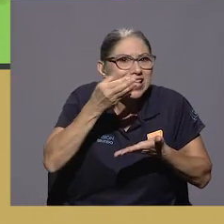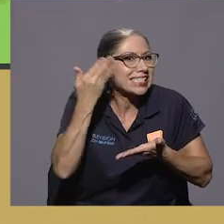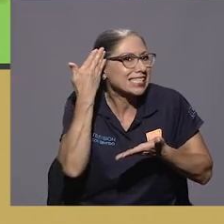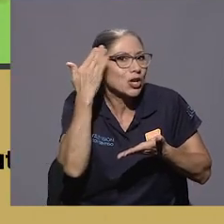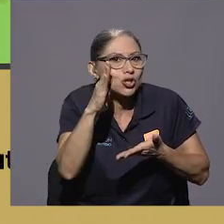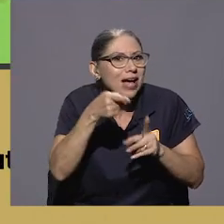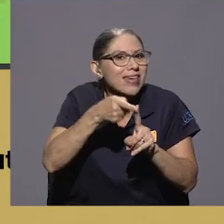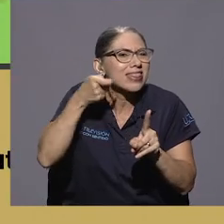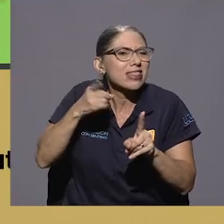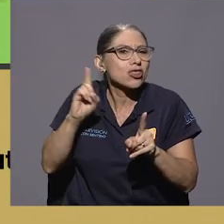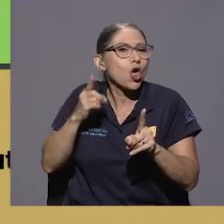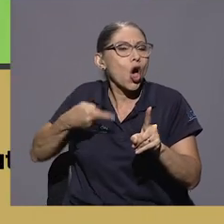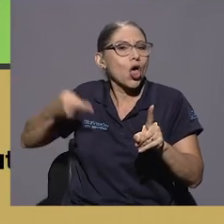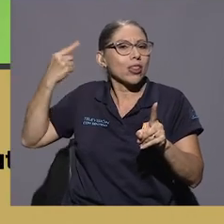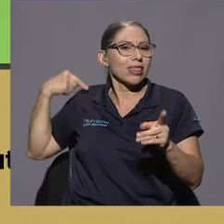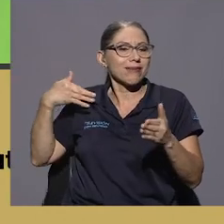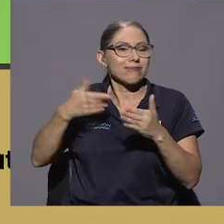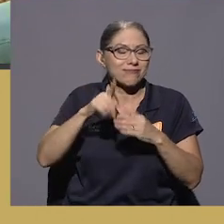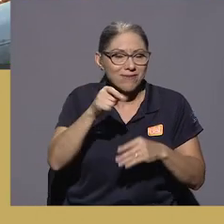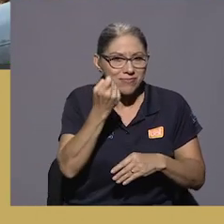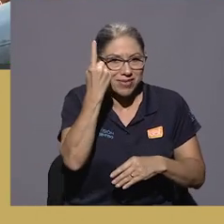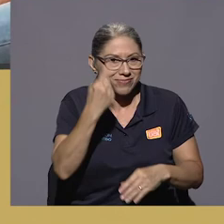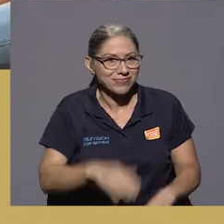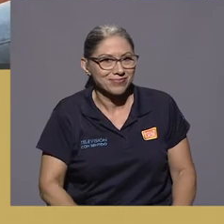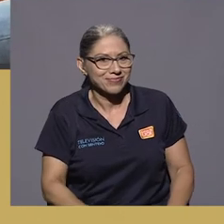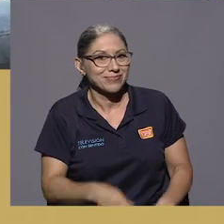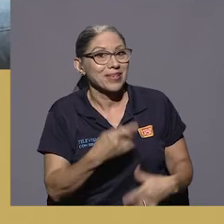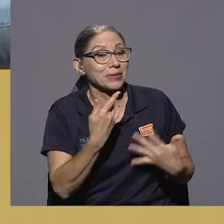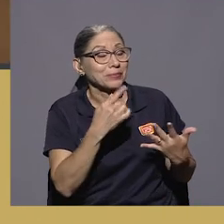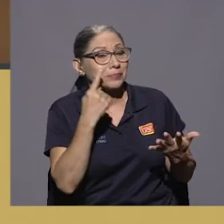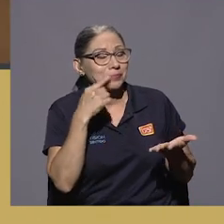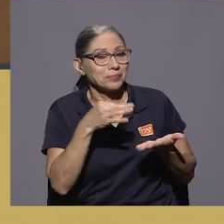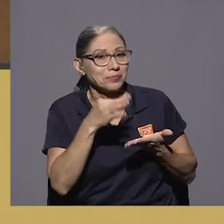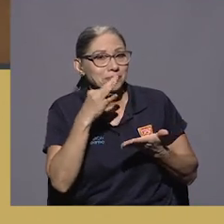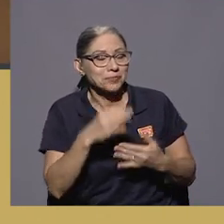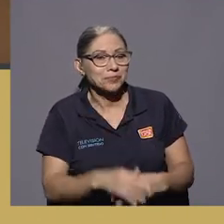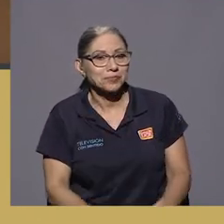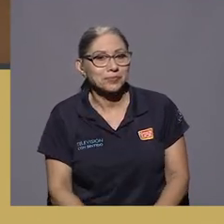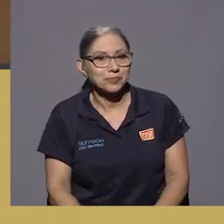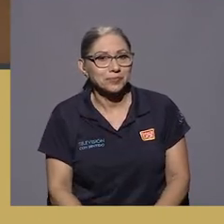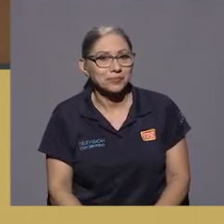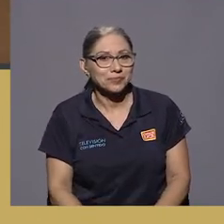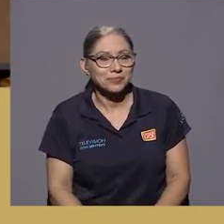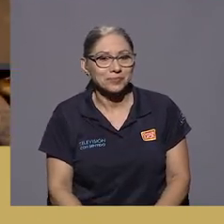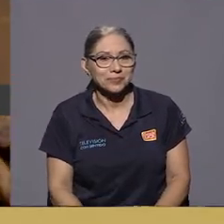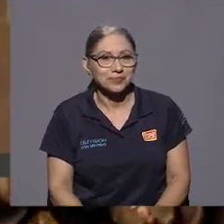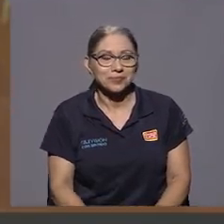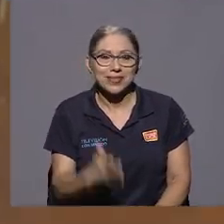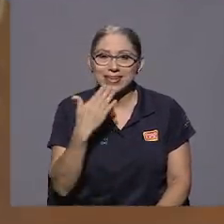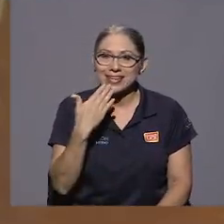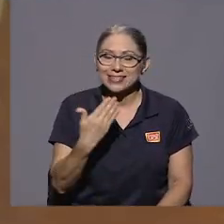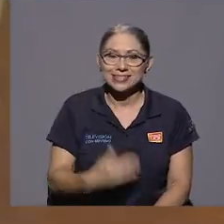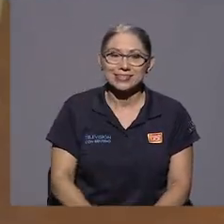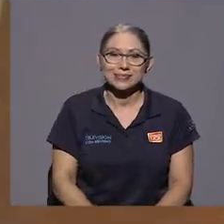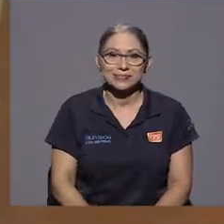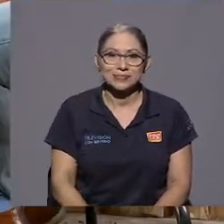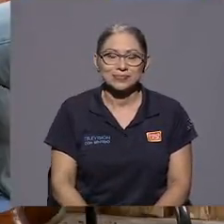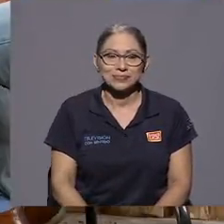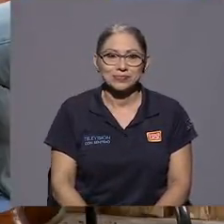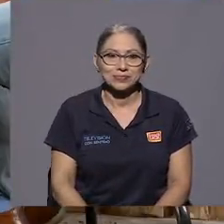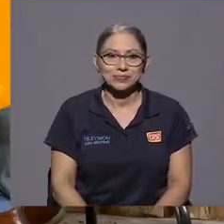dónde viene. Hace falta sacarte la tacita para brindar. ¿Verdad? Bueno, no te voy a llevar. Gracias.